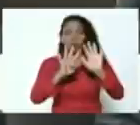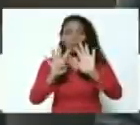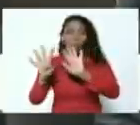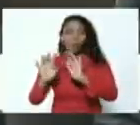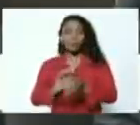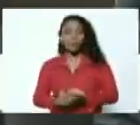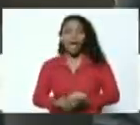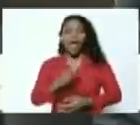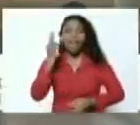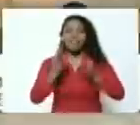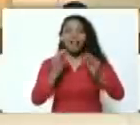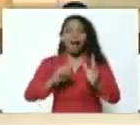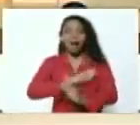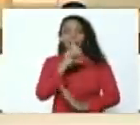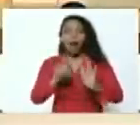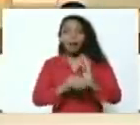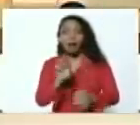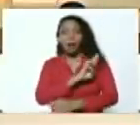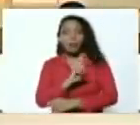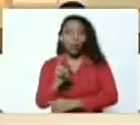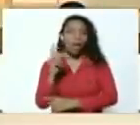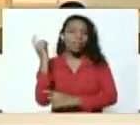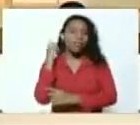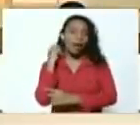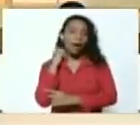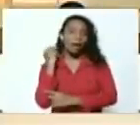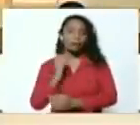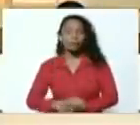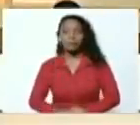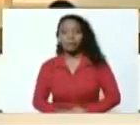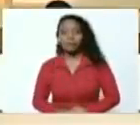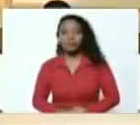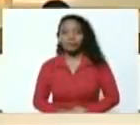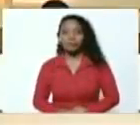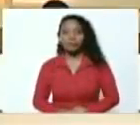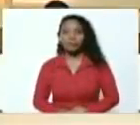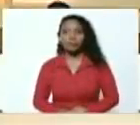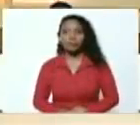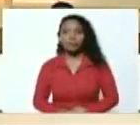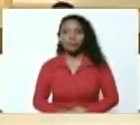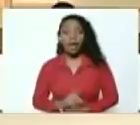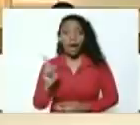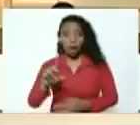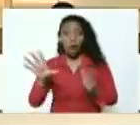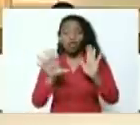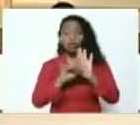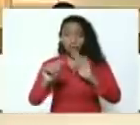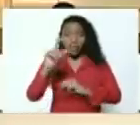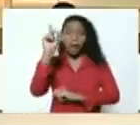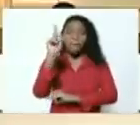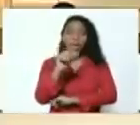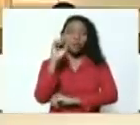El fiscal general de la República, Tarek William Saab, fue constituyente.